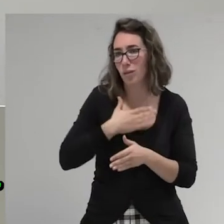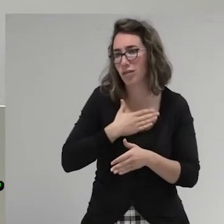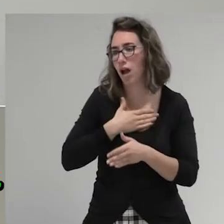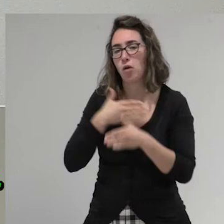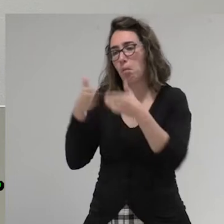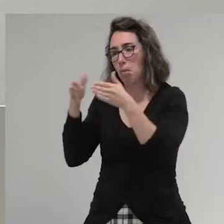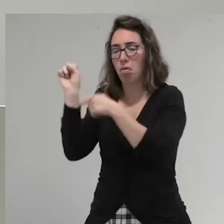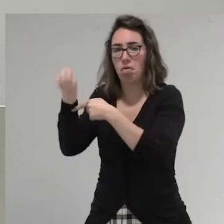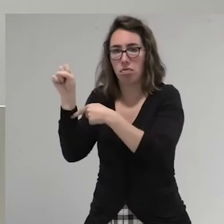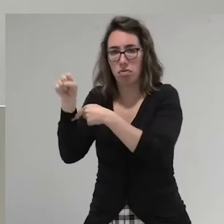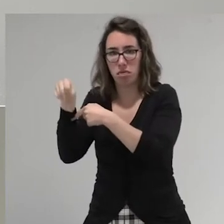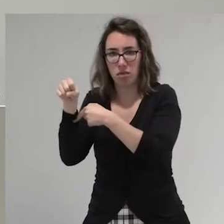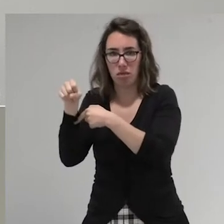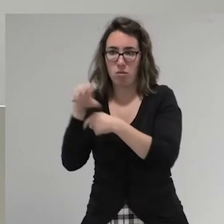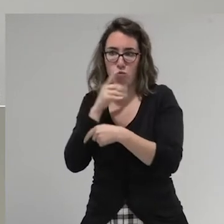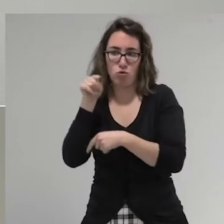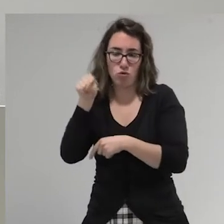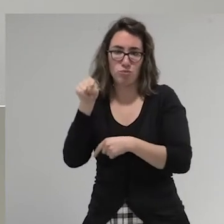como productor o digamos